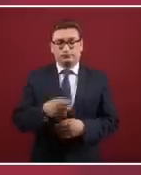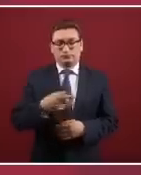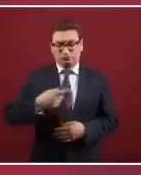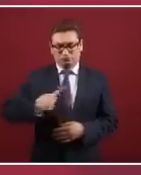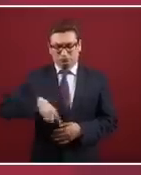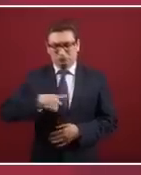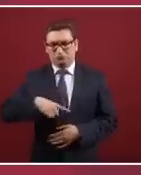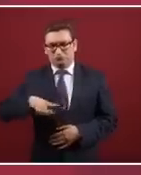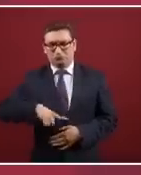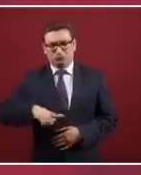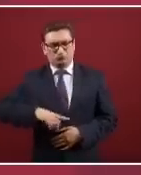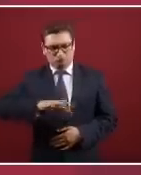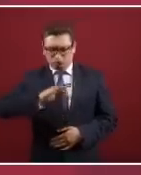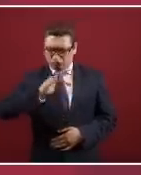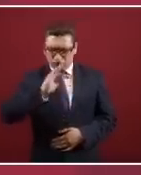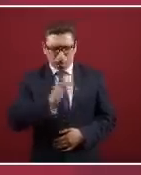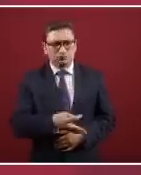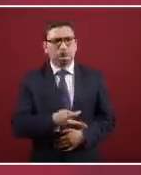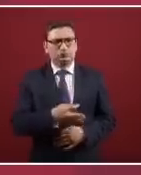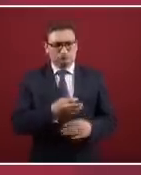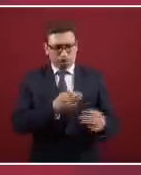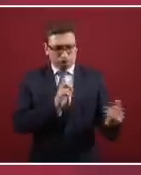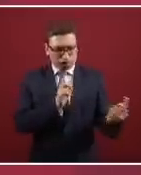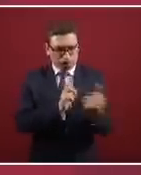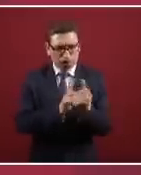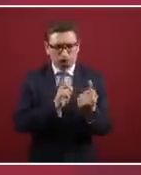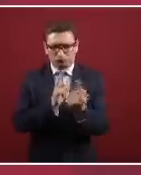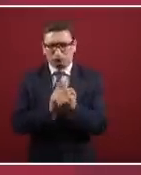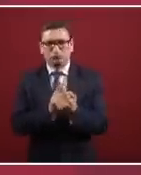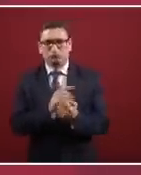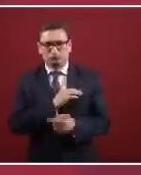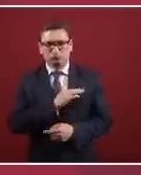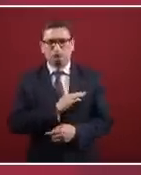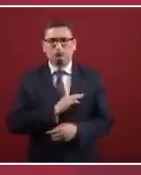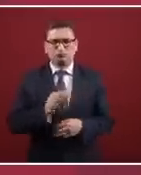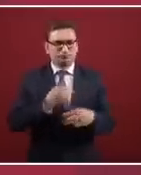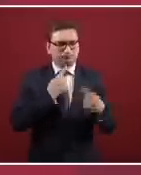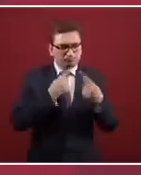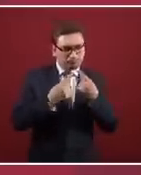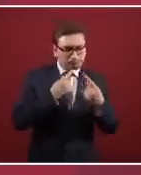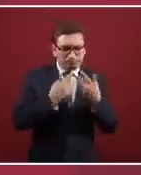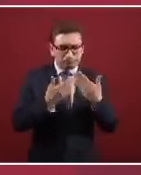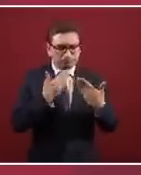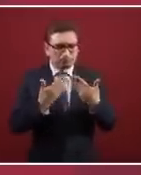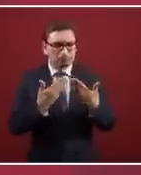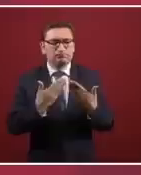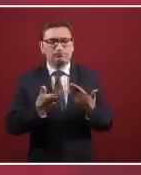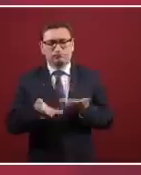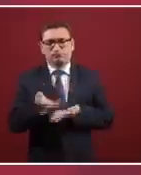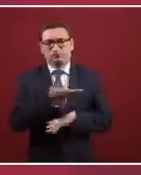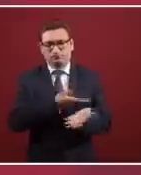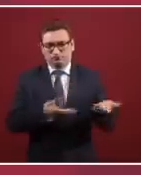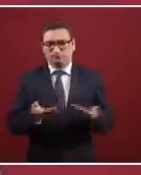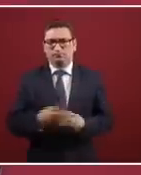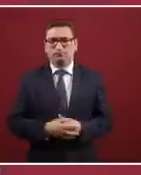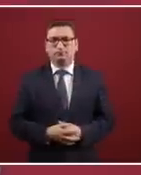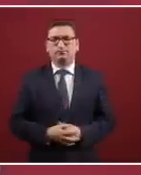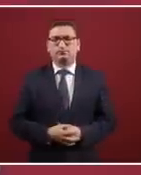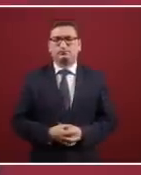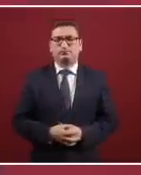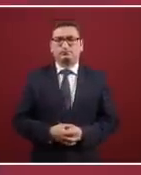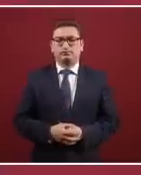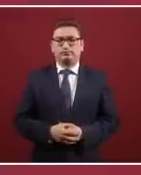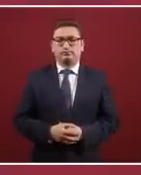aceptábamos nosotros el que se abra el diálogo y